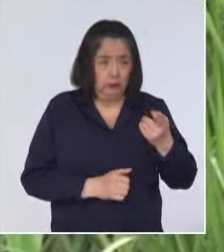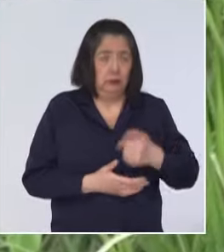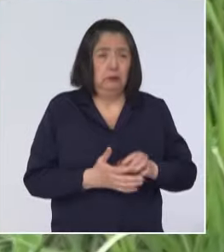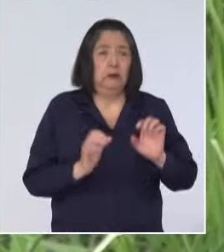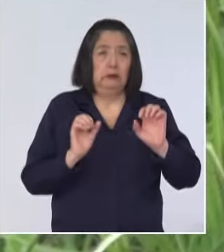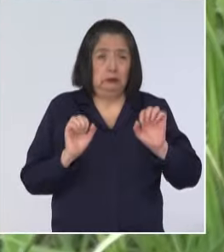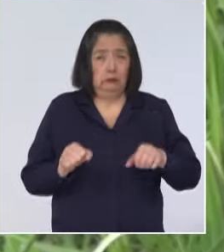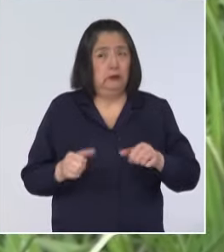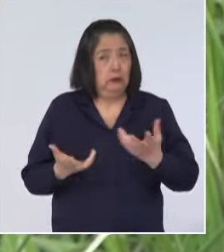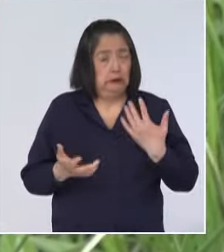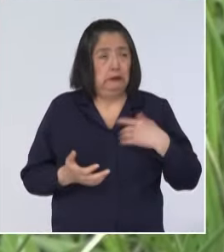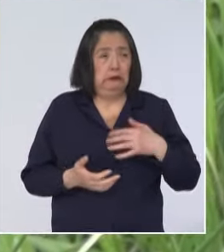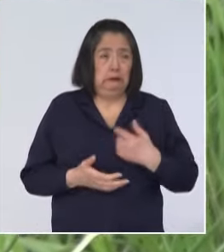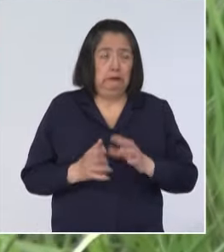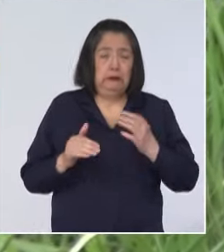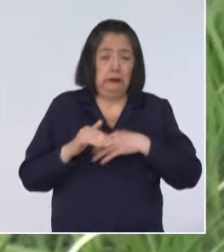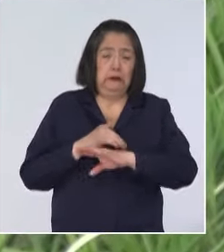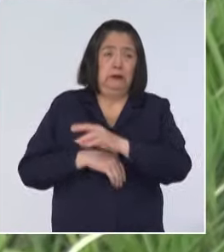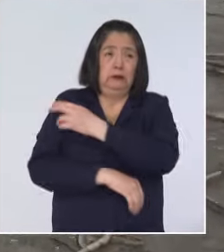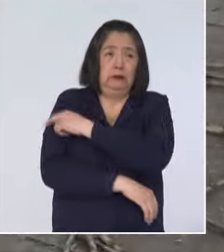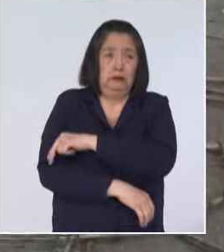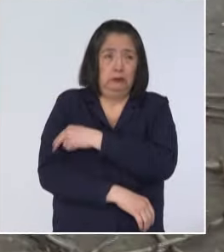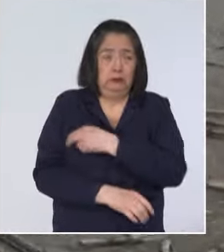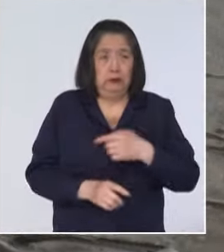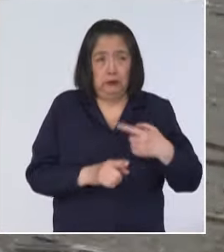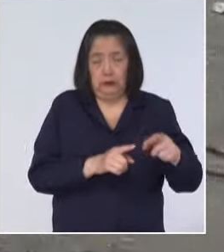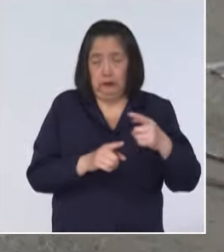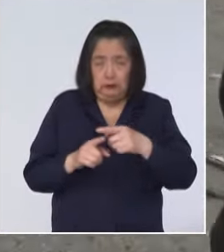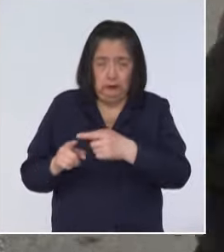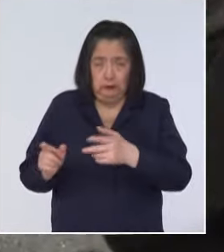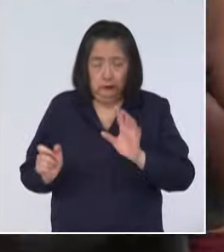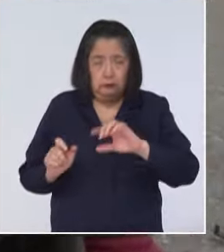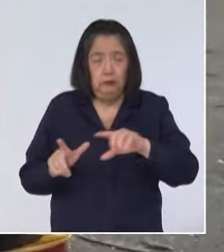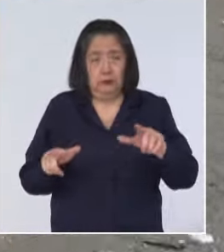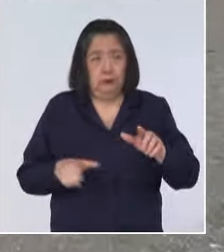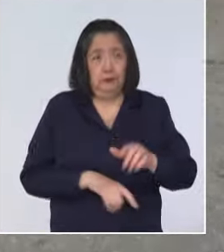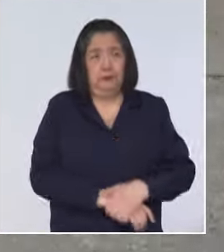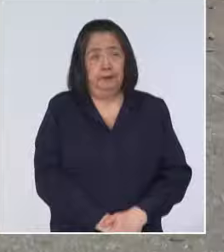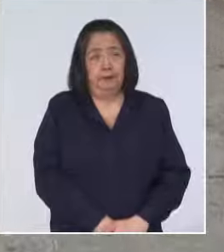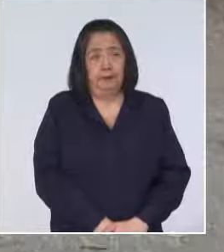quienes aún se encuentran siendo atendidos en diferentes centros de salud de la zona.